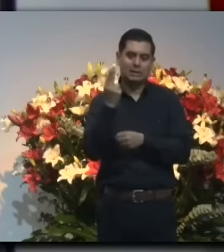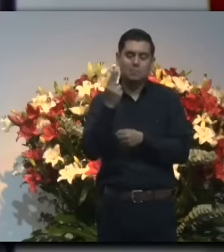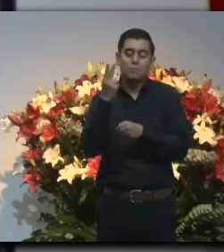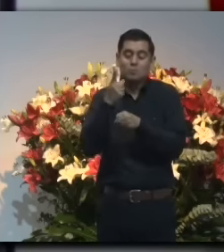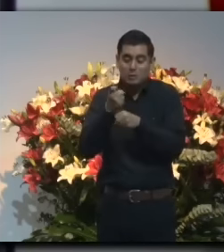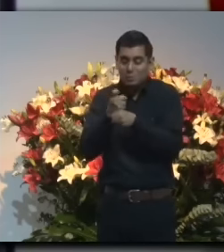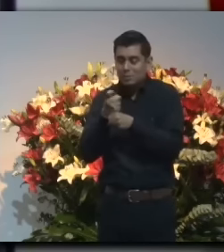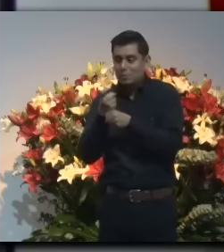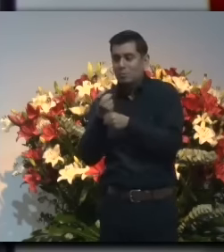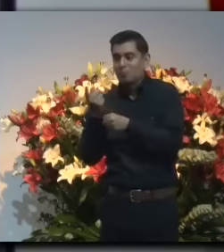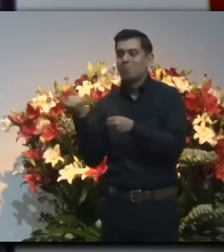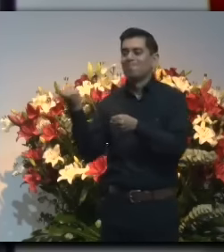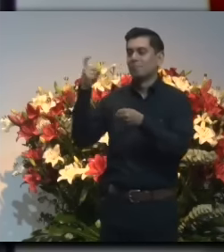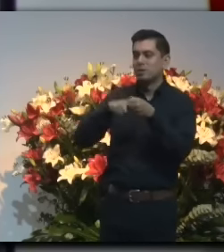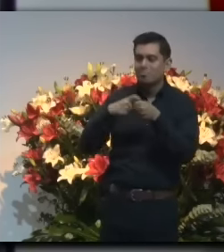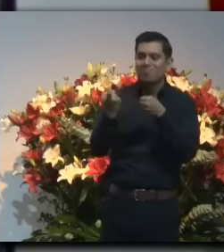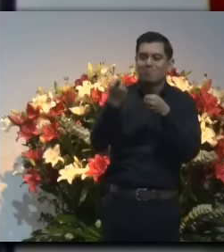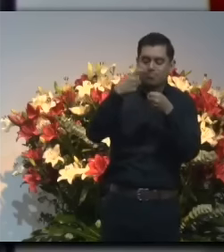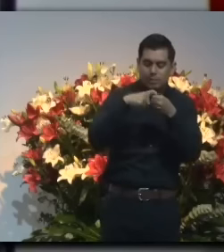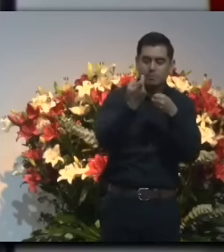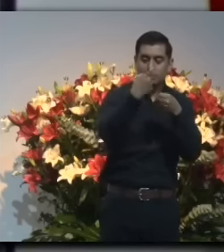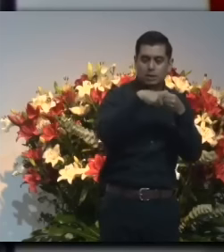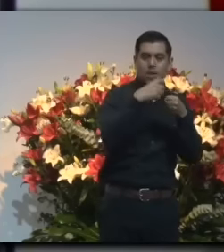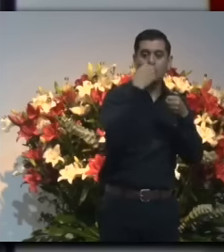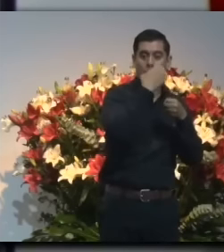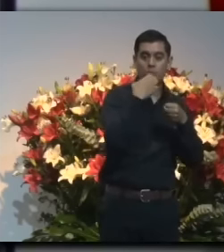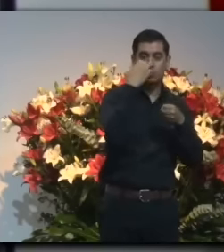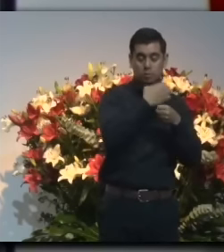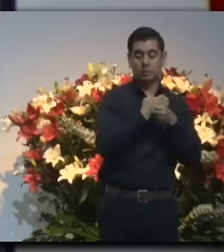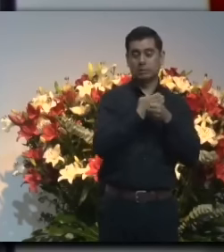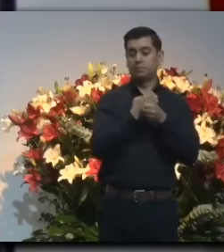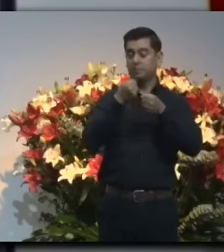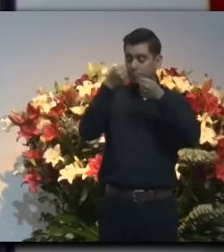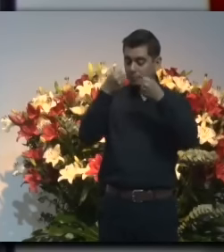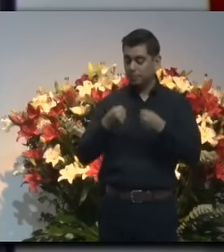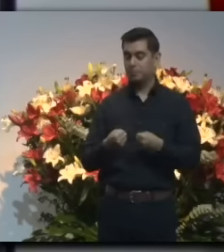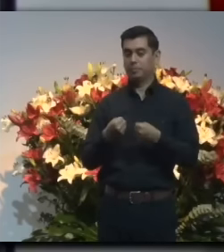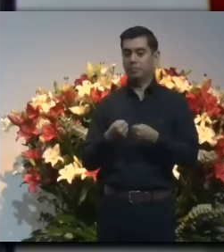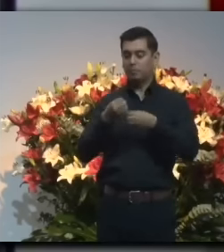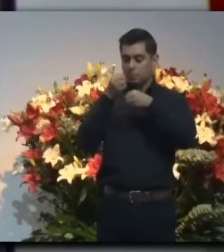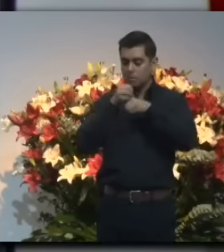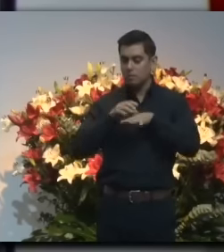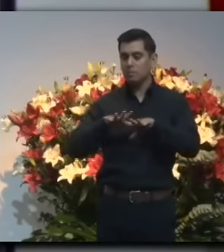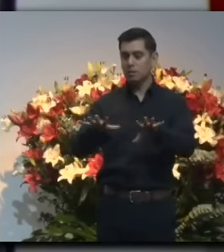escuela, garantizarles quizá una educación